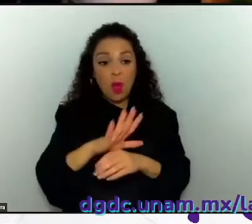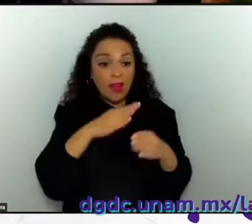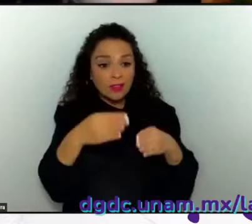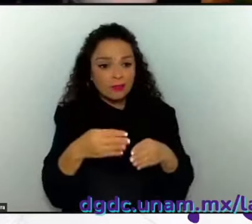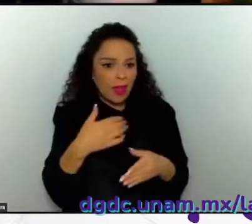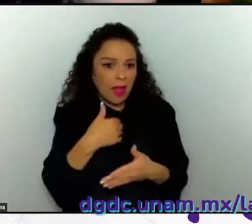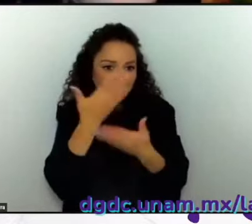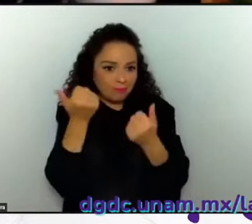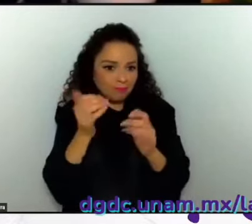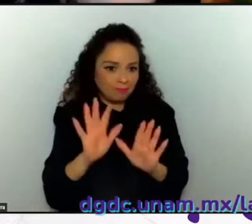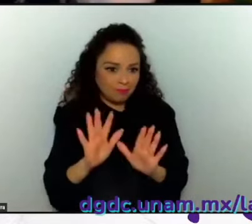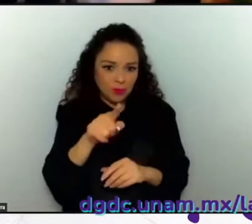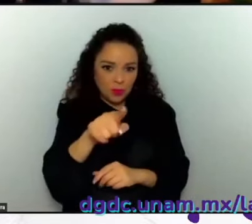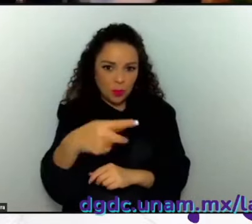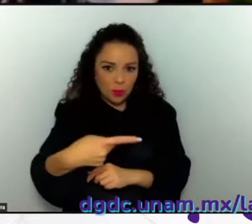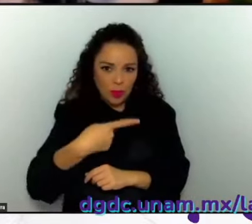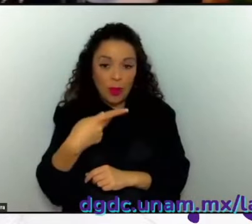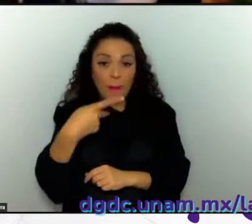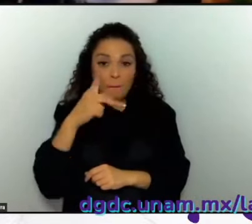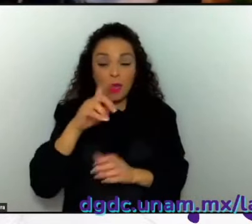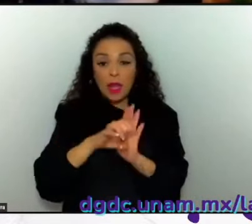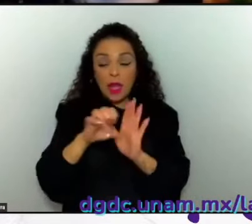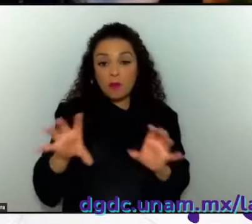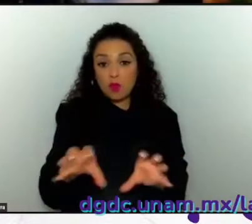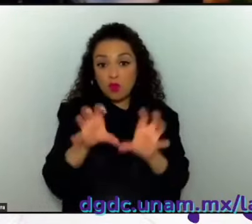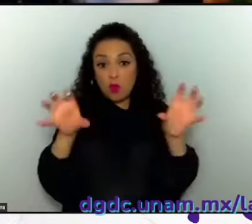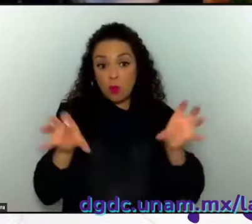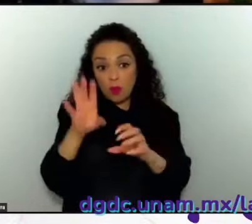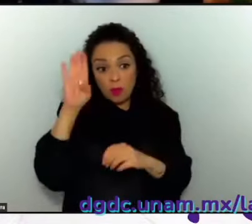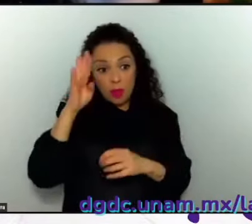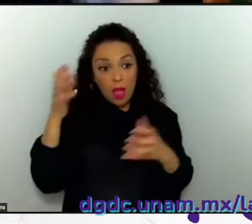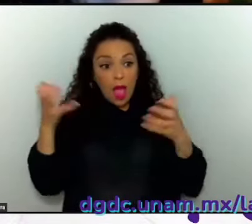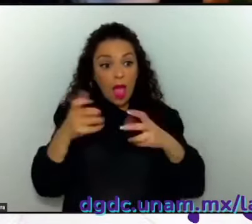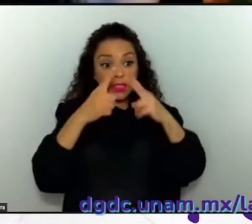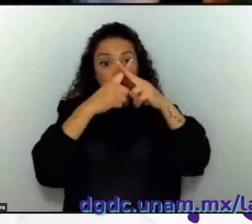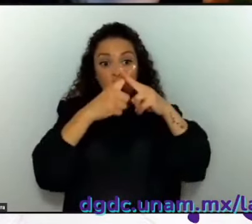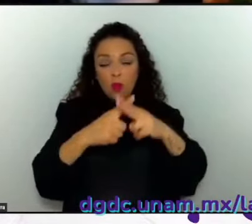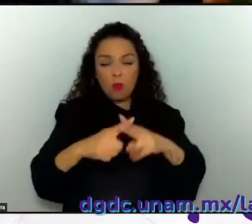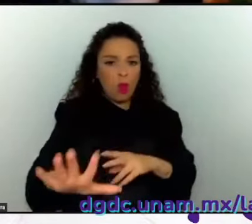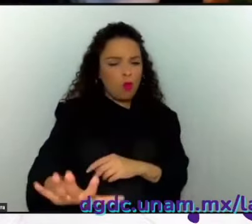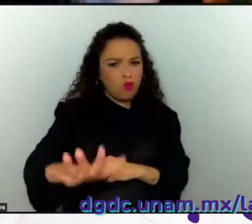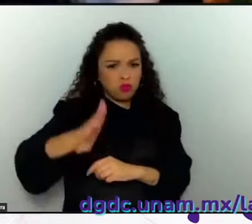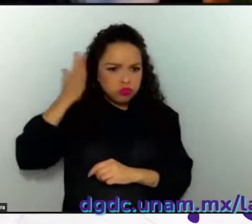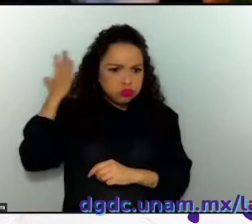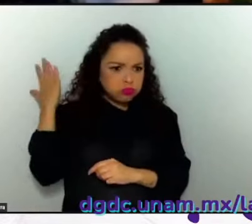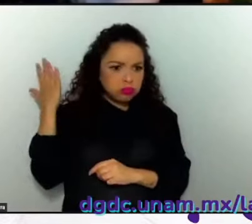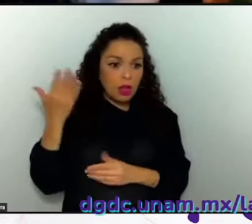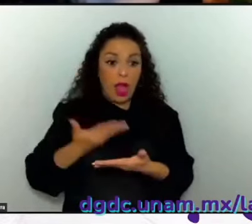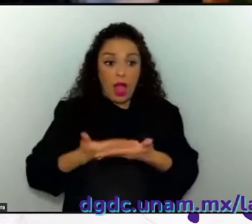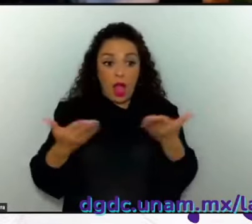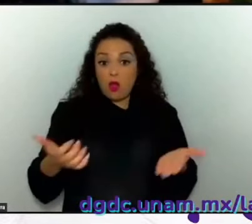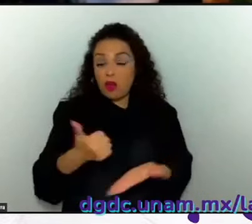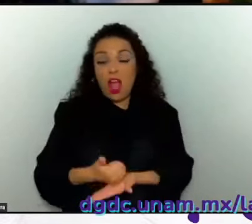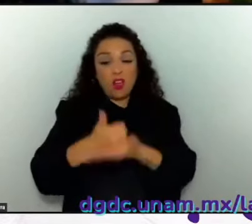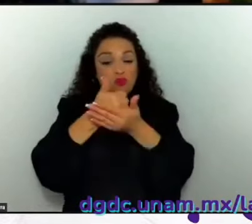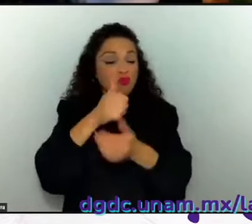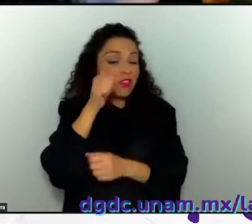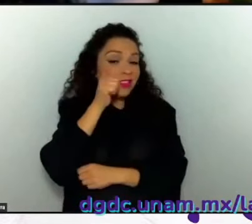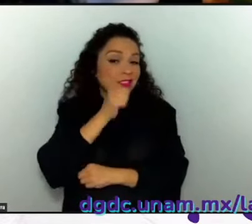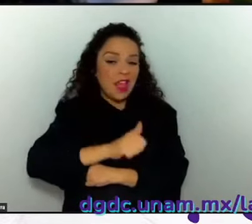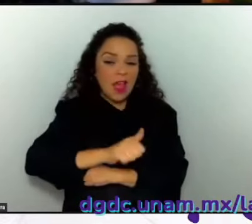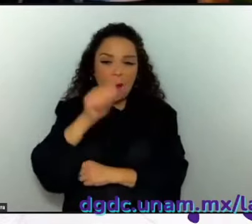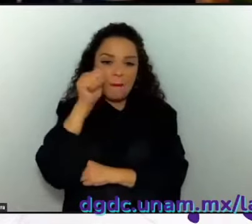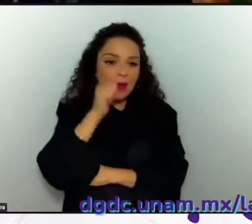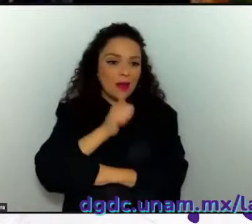Grandes supercomputadoras que hoy en día hacen cálculos matemáticos a velocidades fantásticas ayudan hoy todo el tiempo.